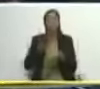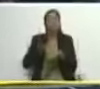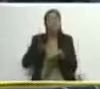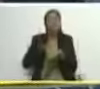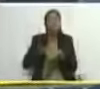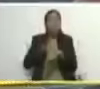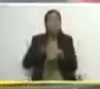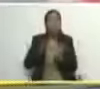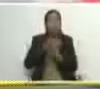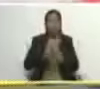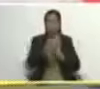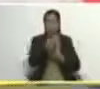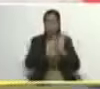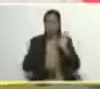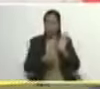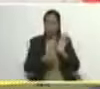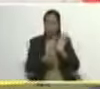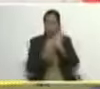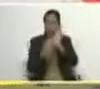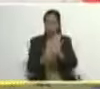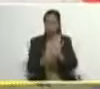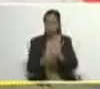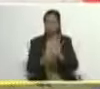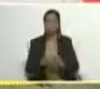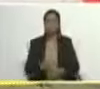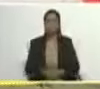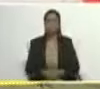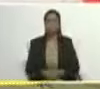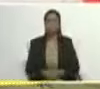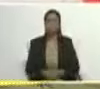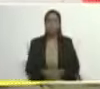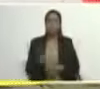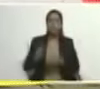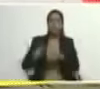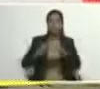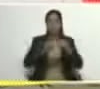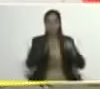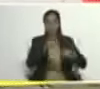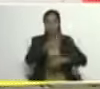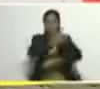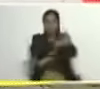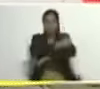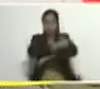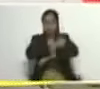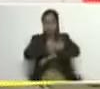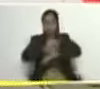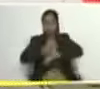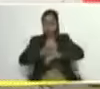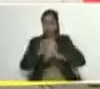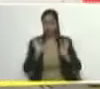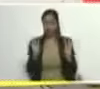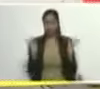de los documentos presentados de las distintas delegaciones presentes.